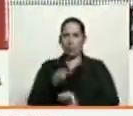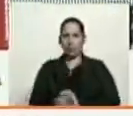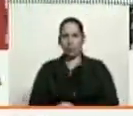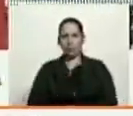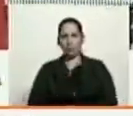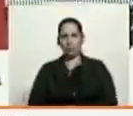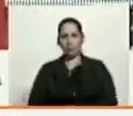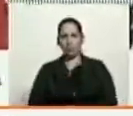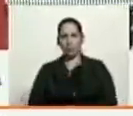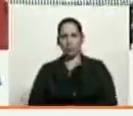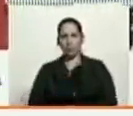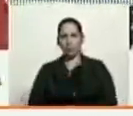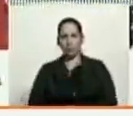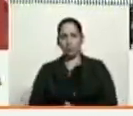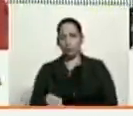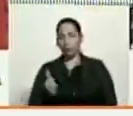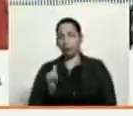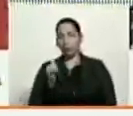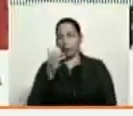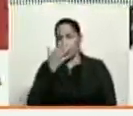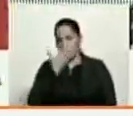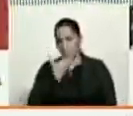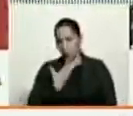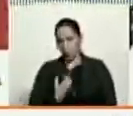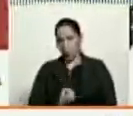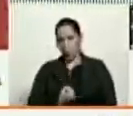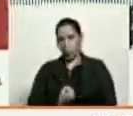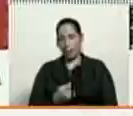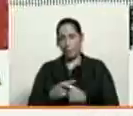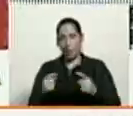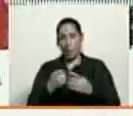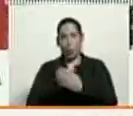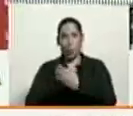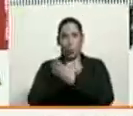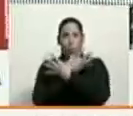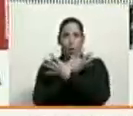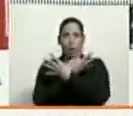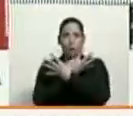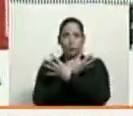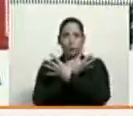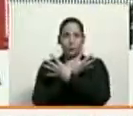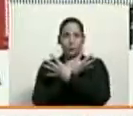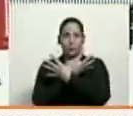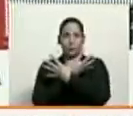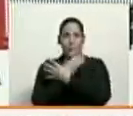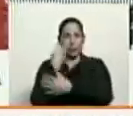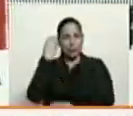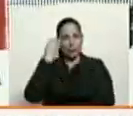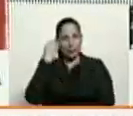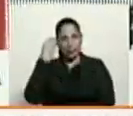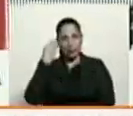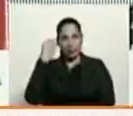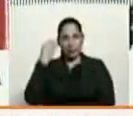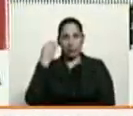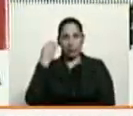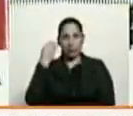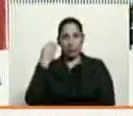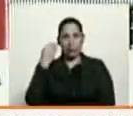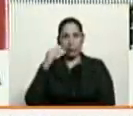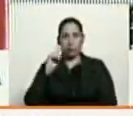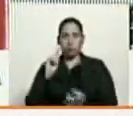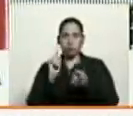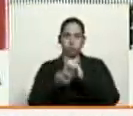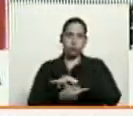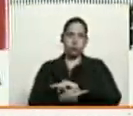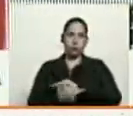Da mucha tristeza. Pero la OEA tiende y pasa, creo que pasa a